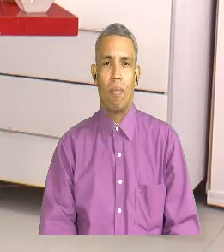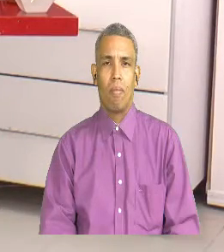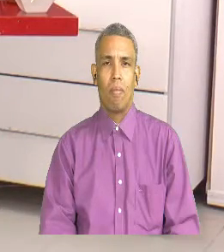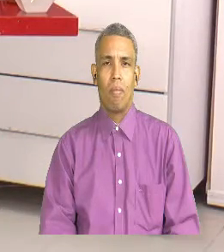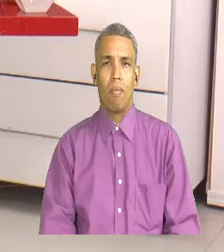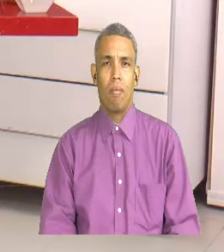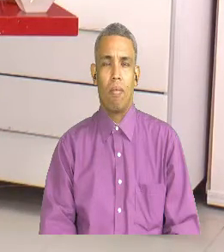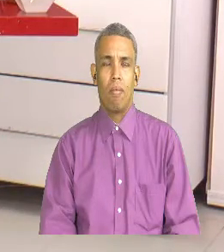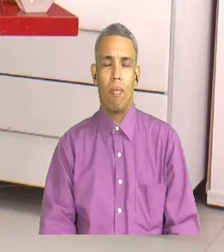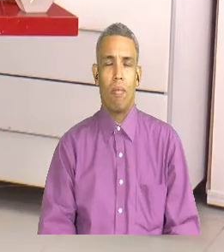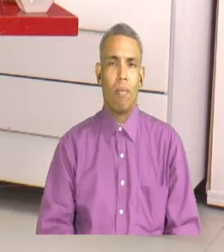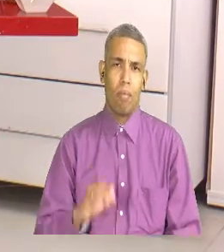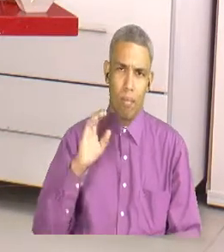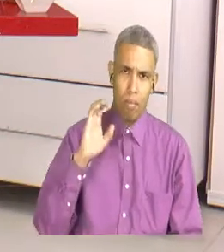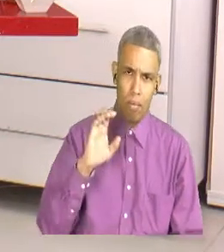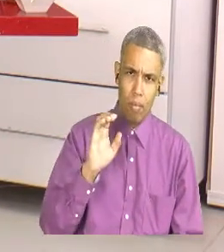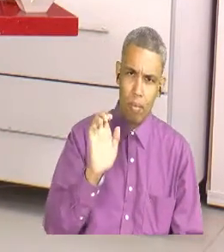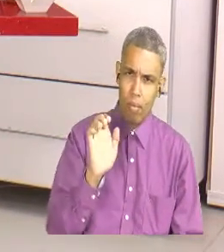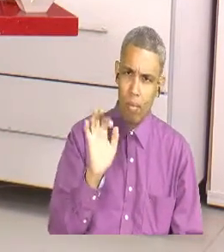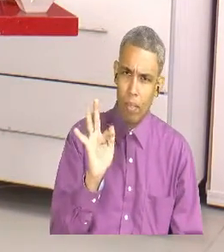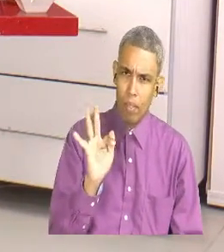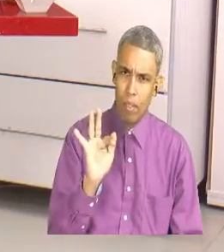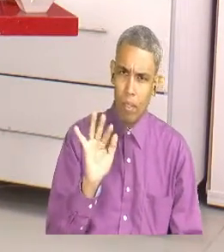Fettuccini napolitano con